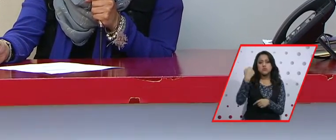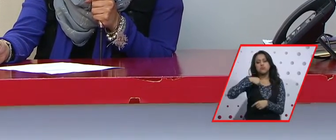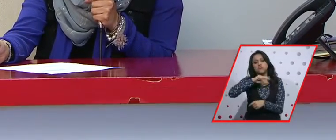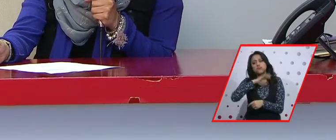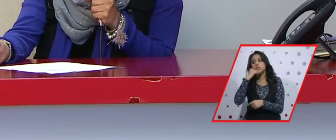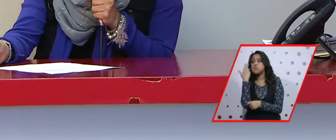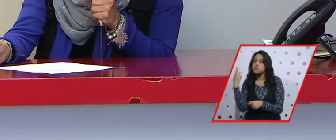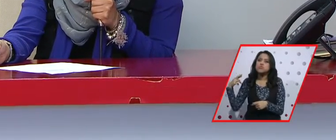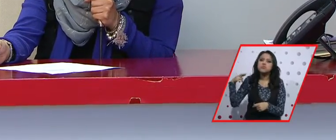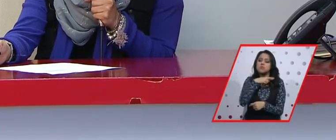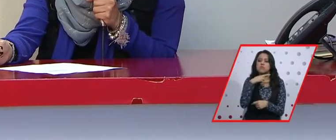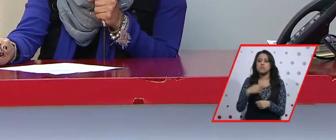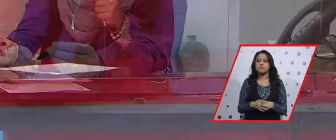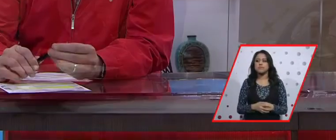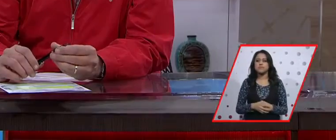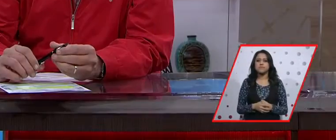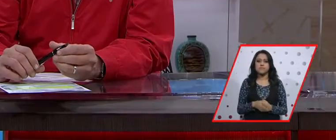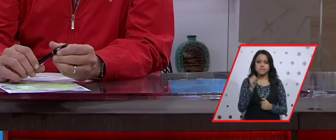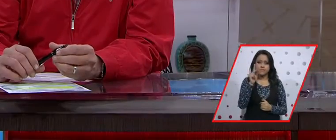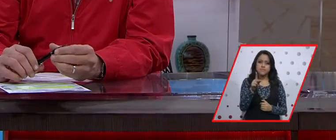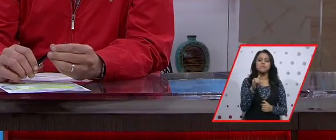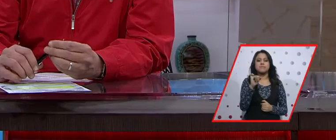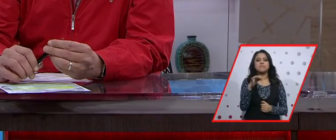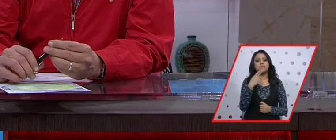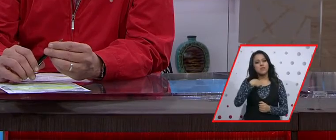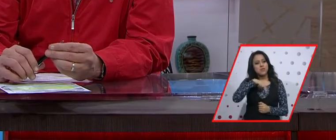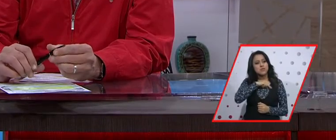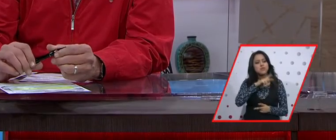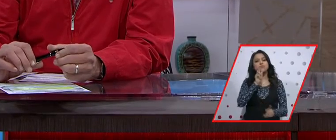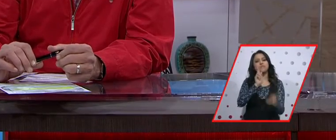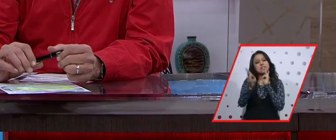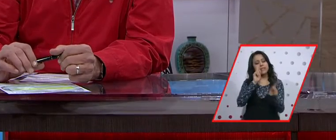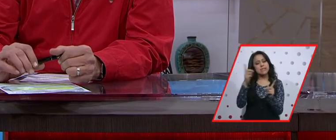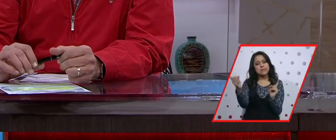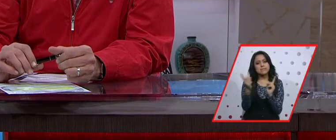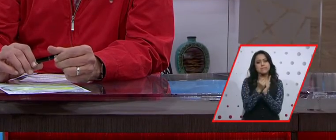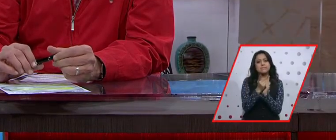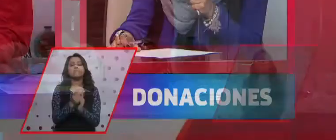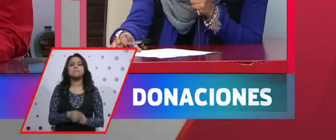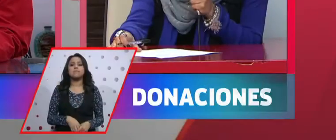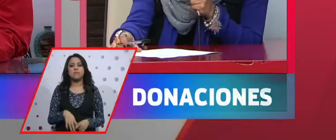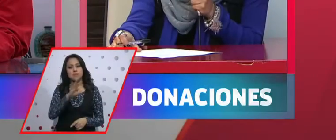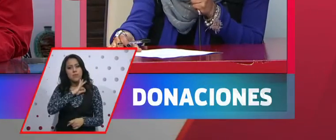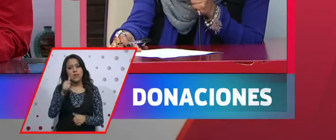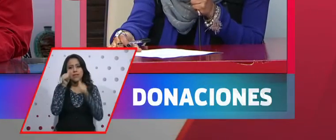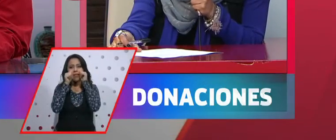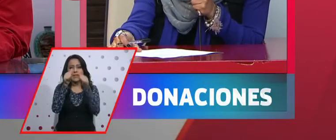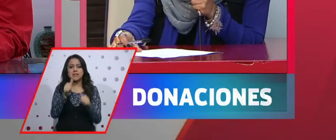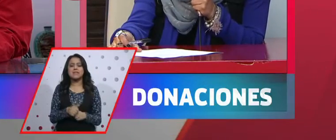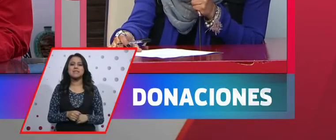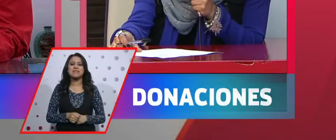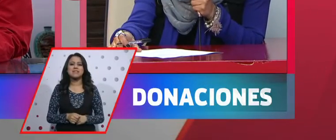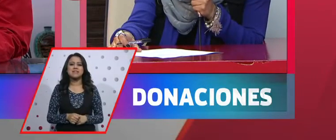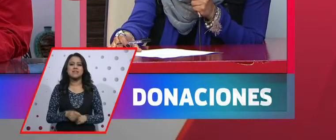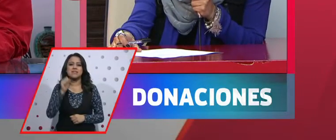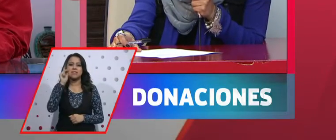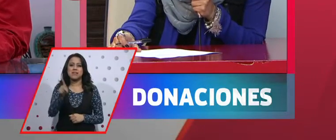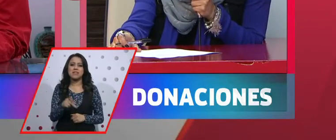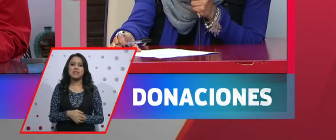de emergencia. Así es. Okay. Nos comunicamos con la doctora Picasso y le damos la atención a Fernando. Muy bien.